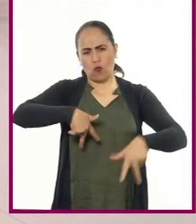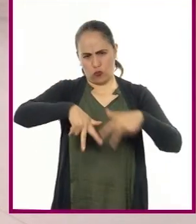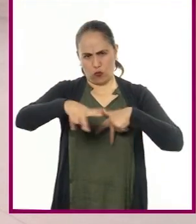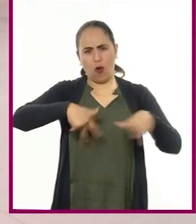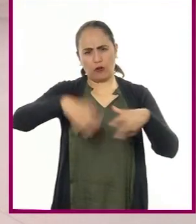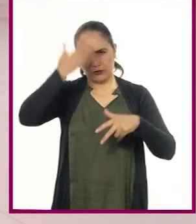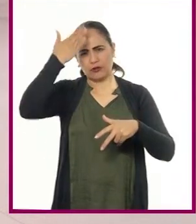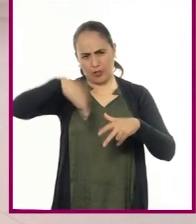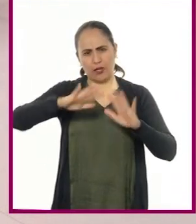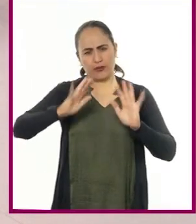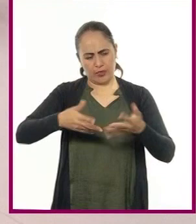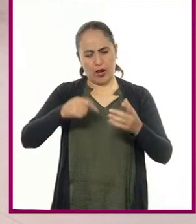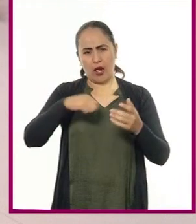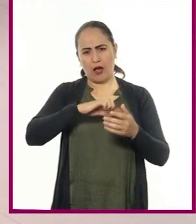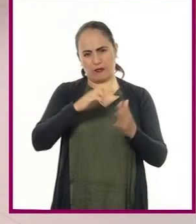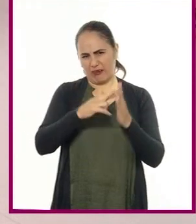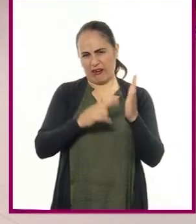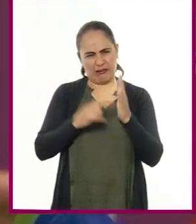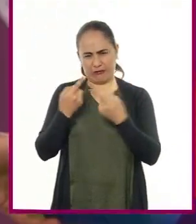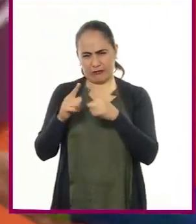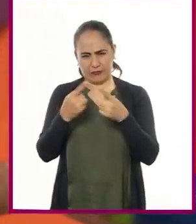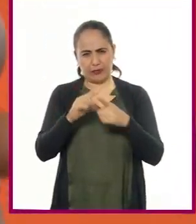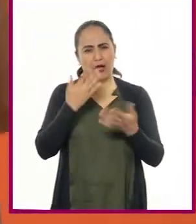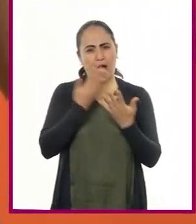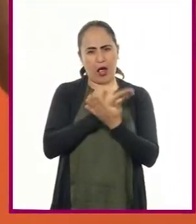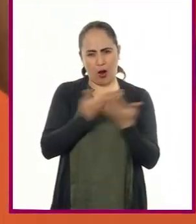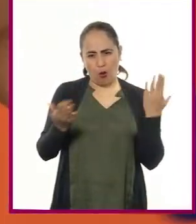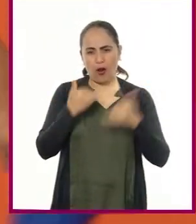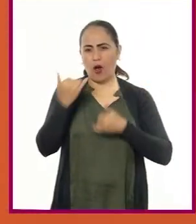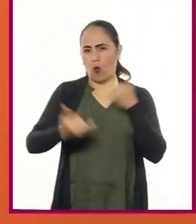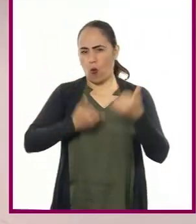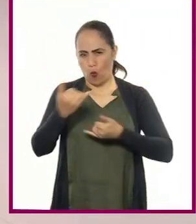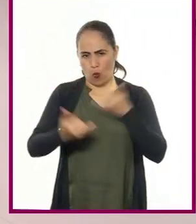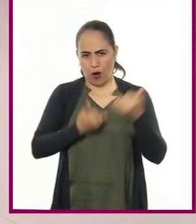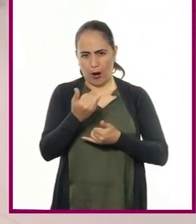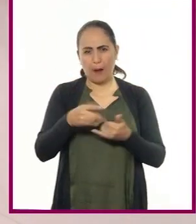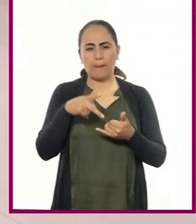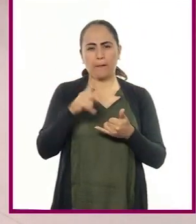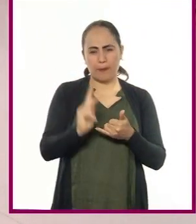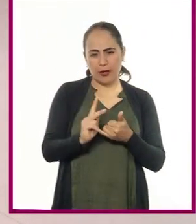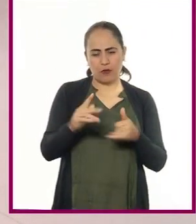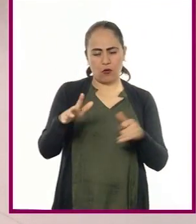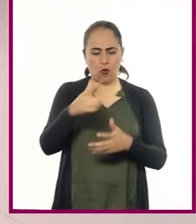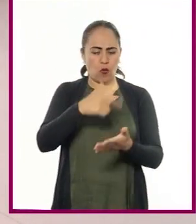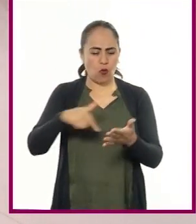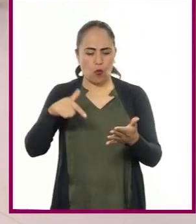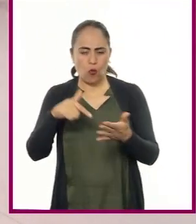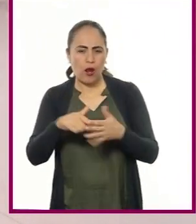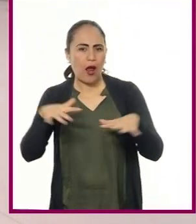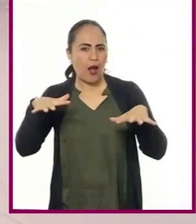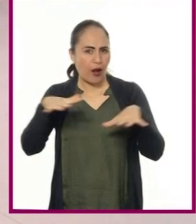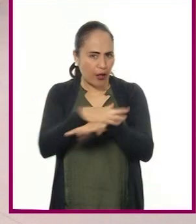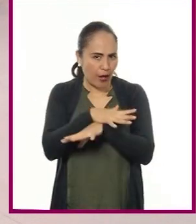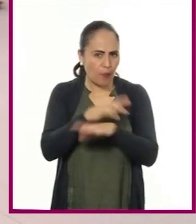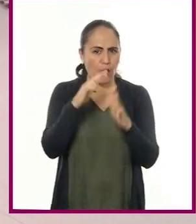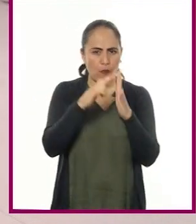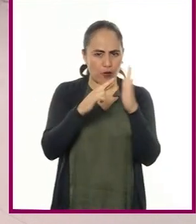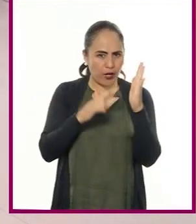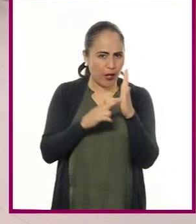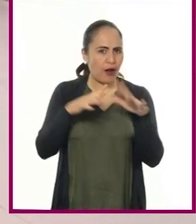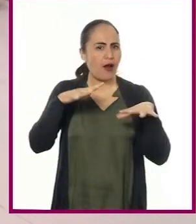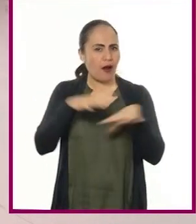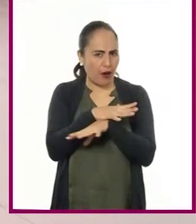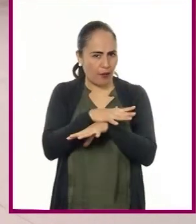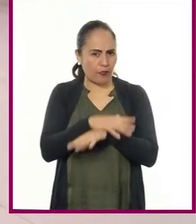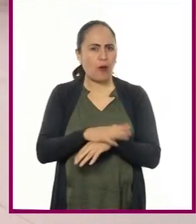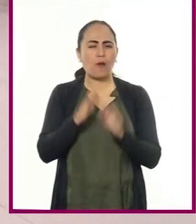Vamos a jugar fútbol. Muy bien. Bien. Bien, perfecto. Vamos a modificar, obviamente, el espacio y algunas reglas. Maestra, me ayuda